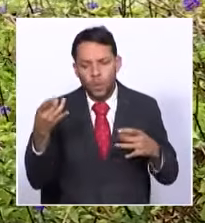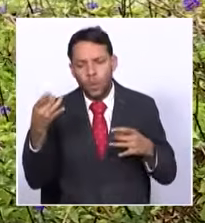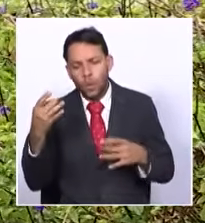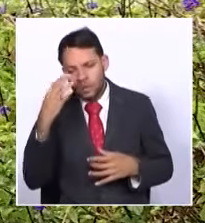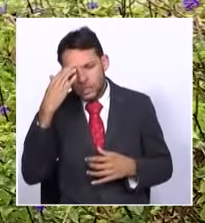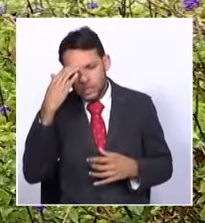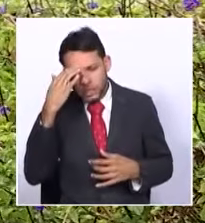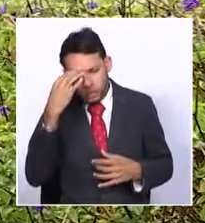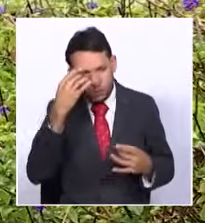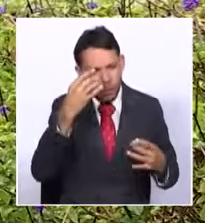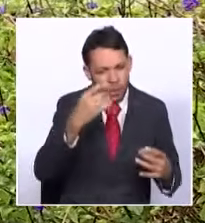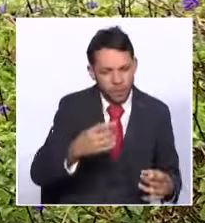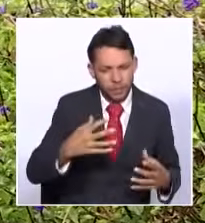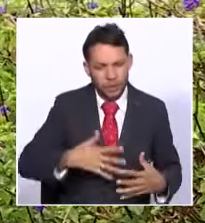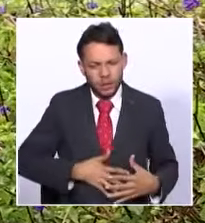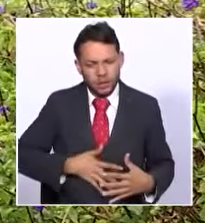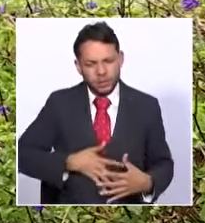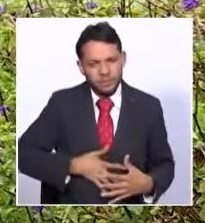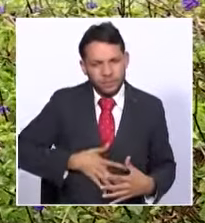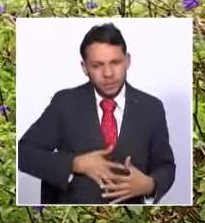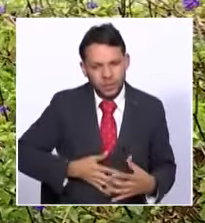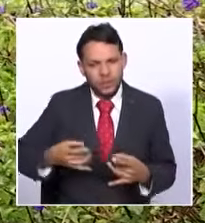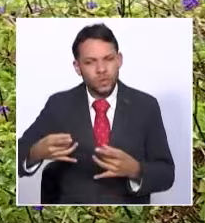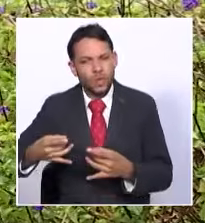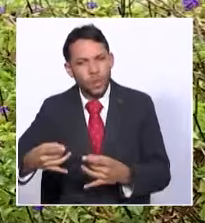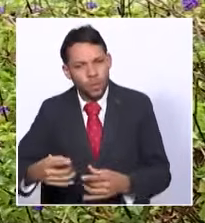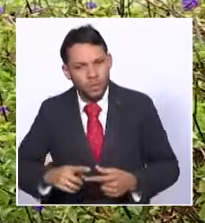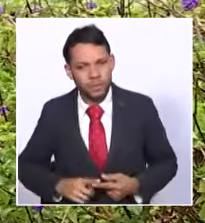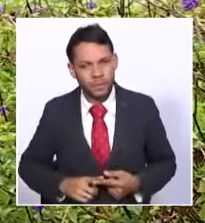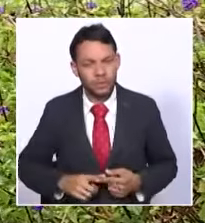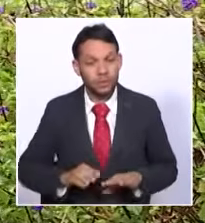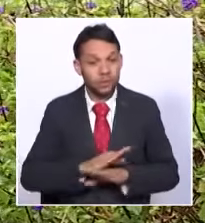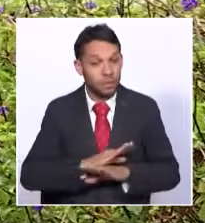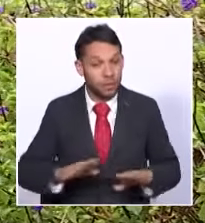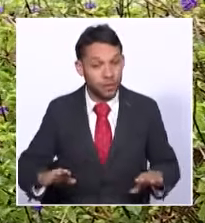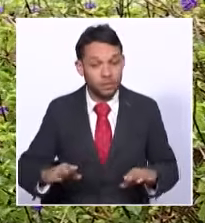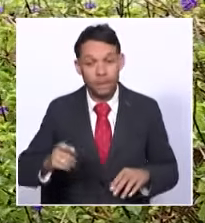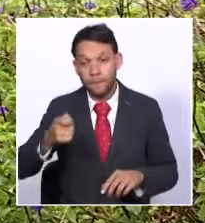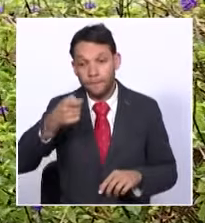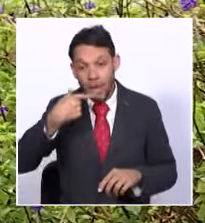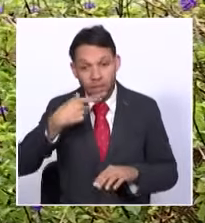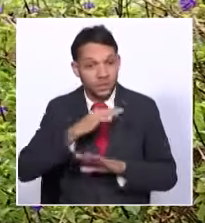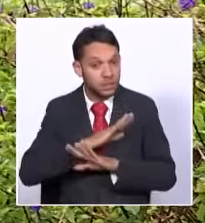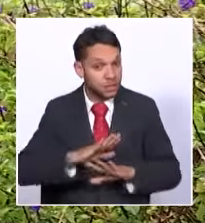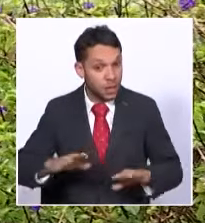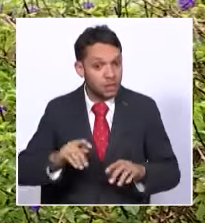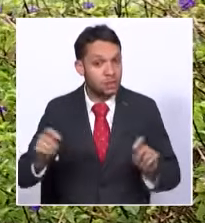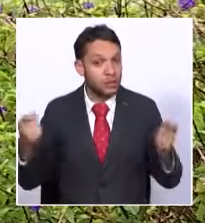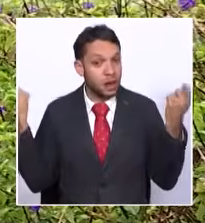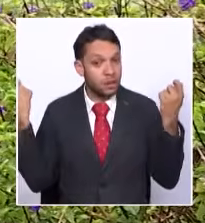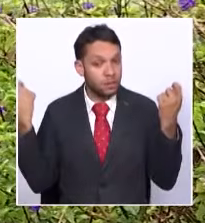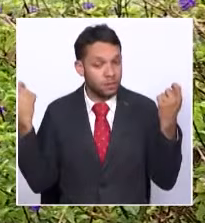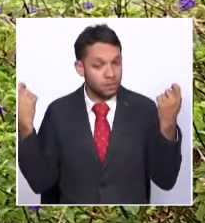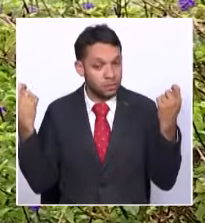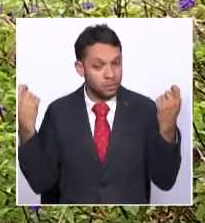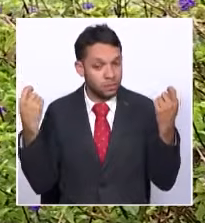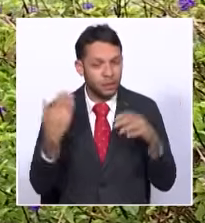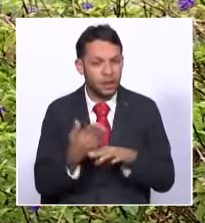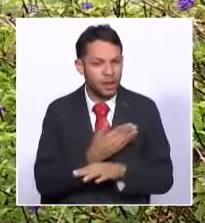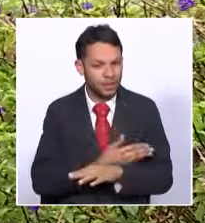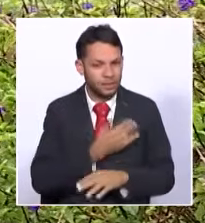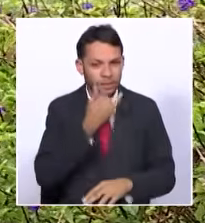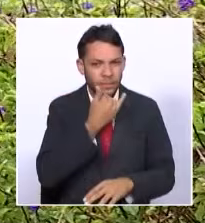tal, para el cólico dolor de estómago tal. Casi que le formulan a uno, sin un